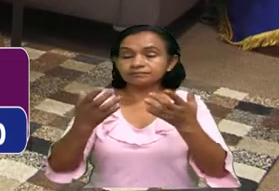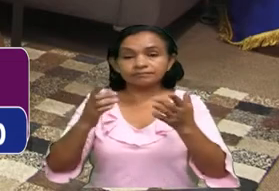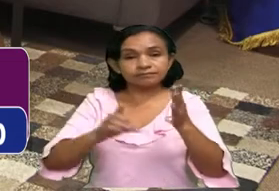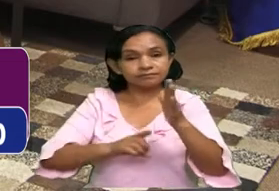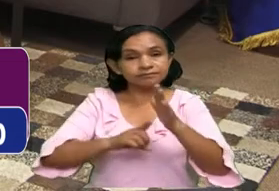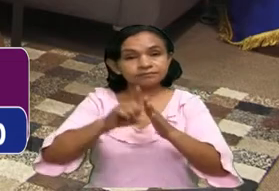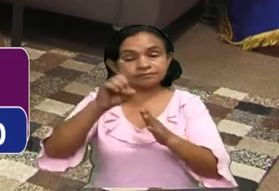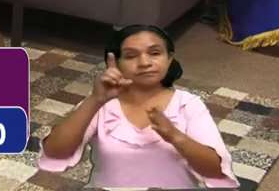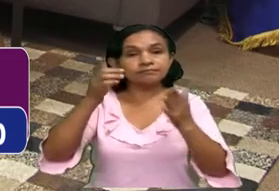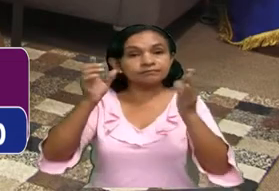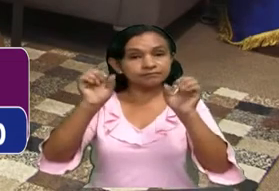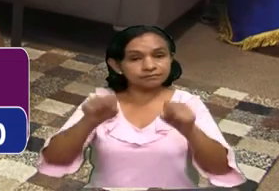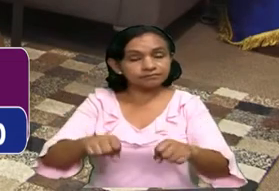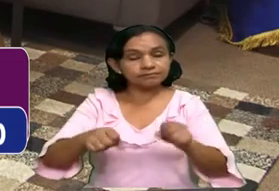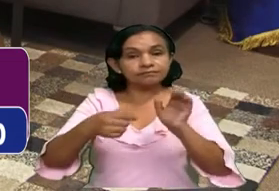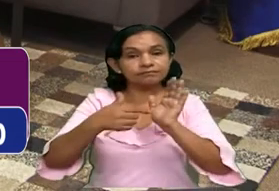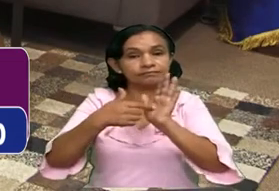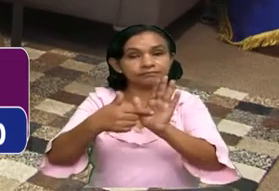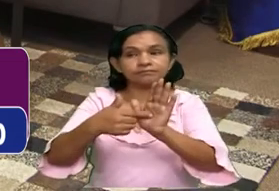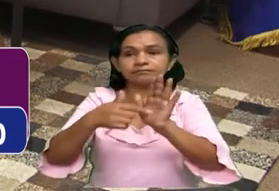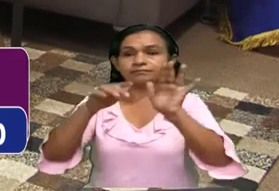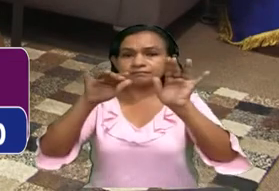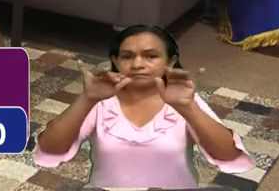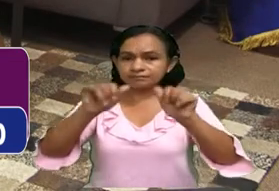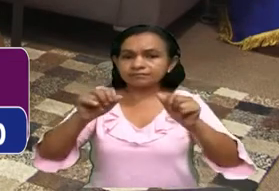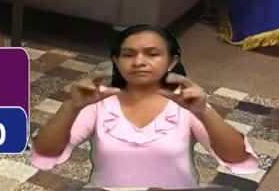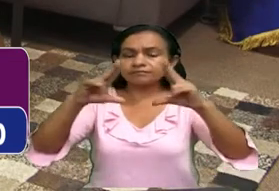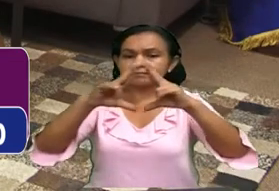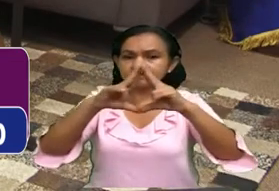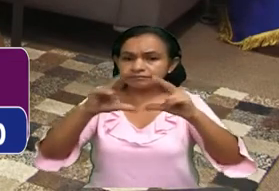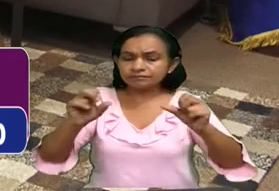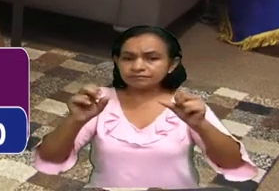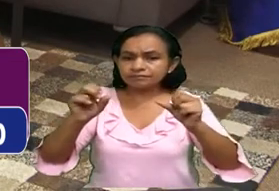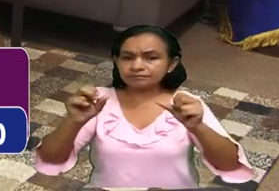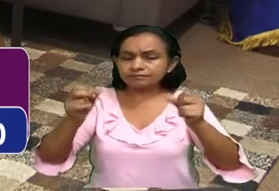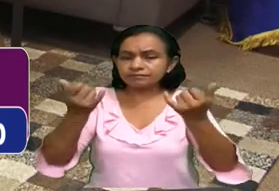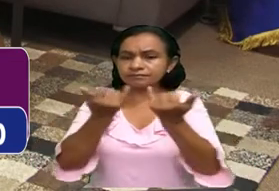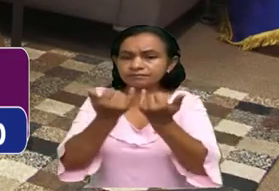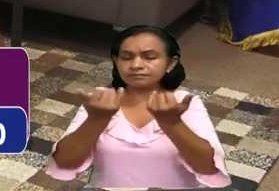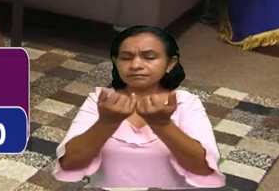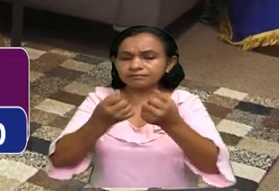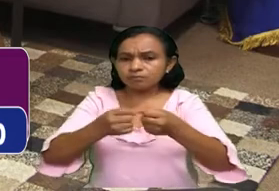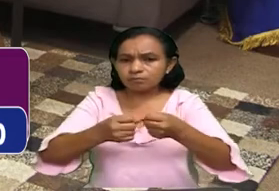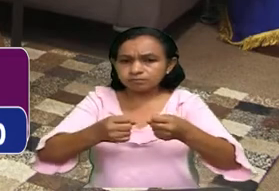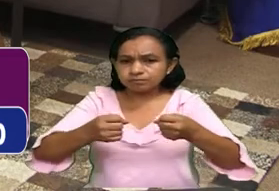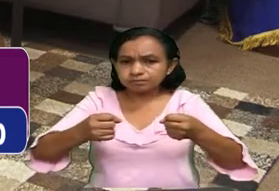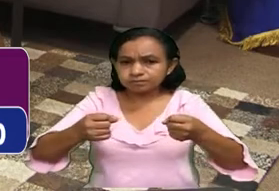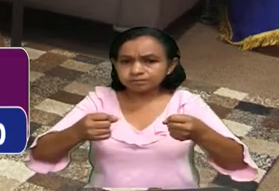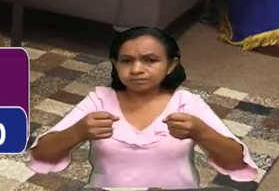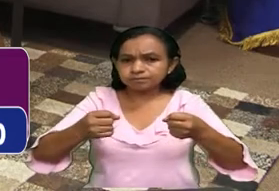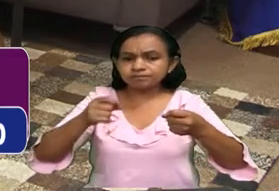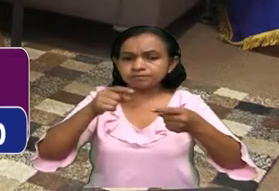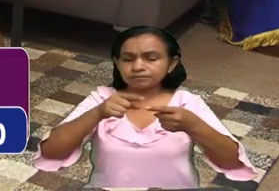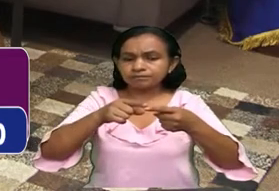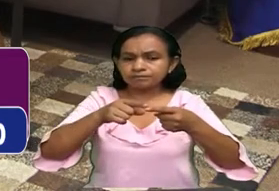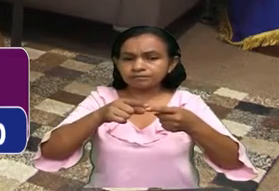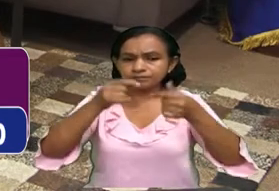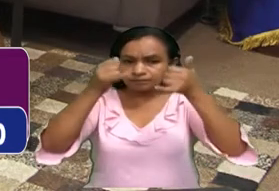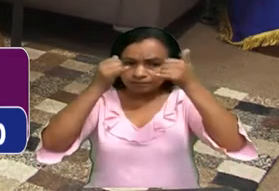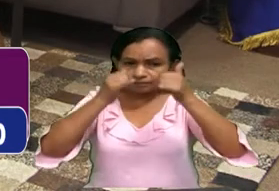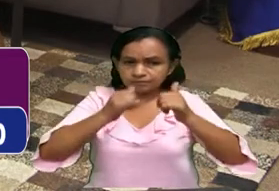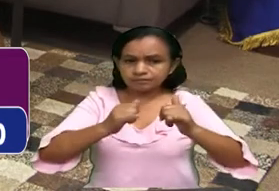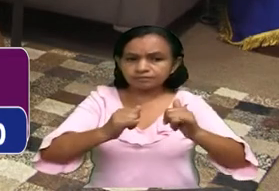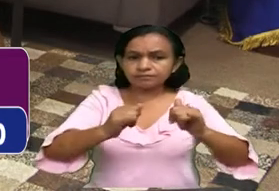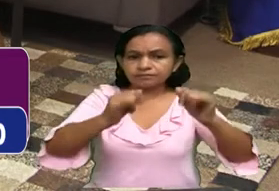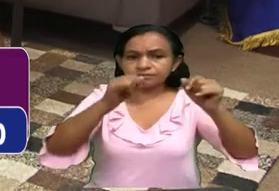desarrollar. Por ejemplo, ya en Nicaragua hay sistemas de engorda intensivo, tenés los planteles de engorda que tienen los